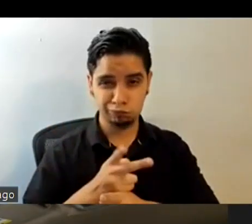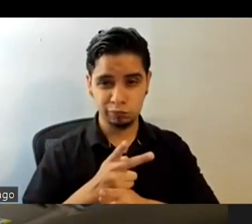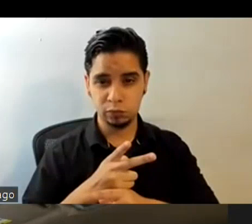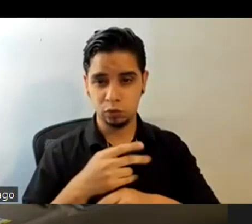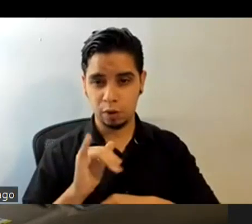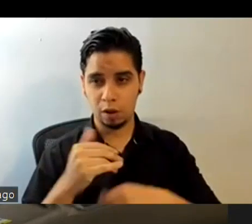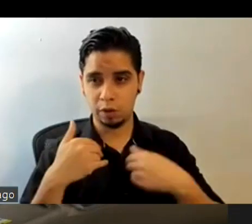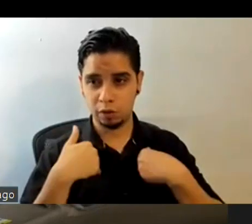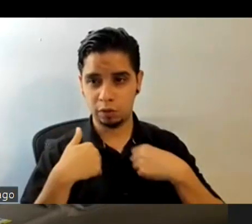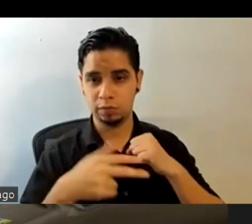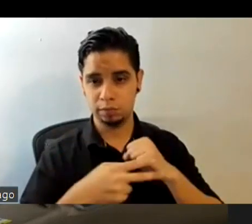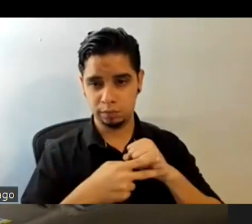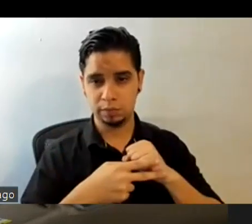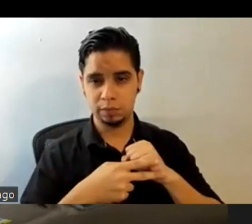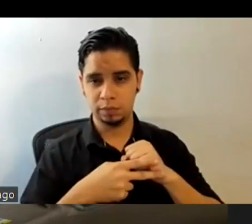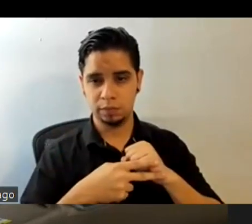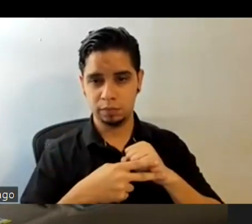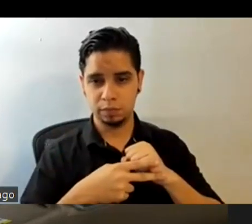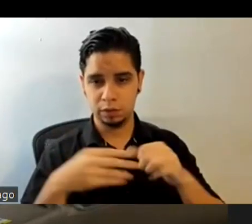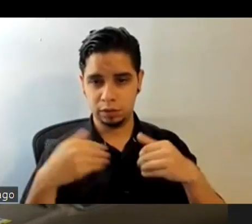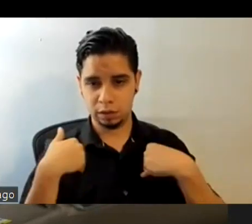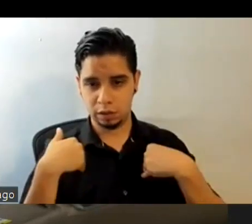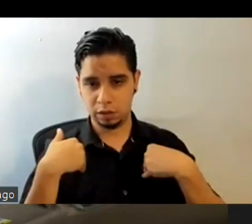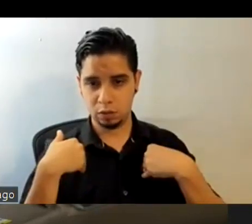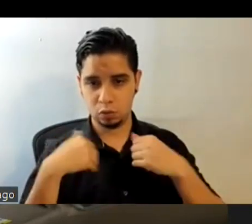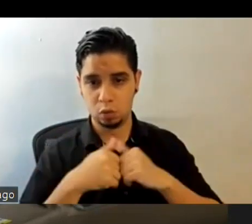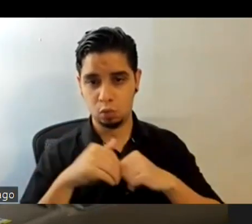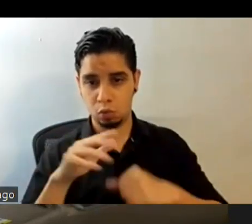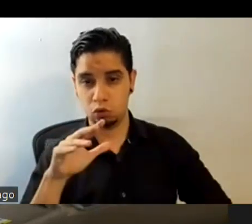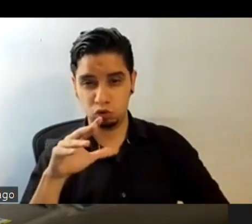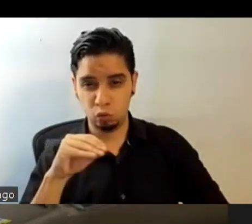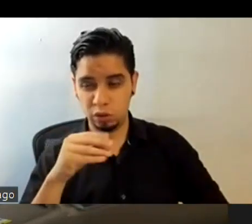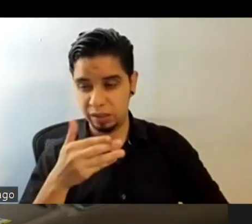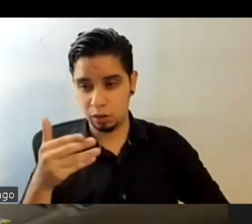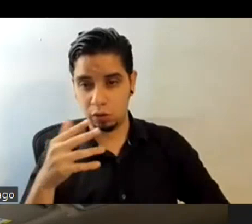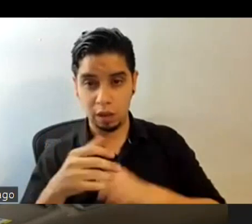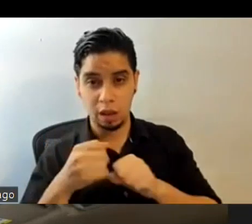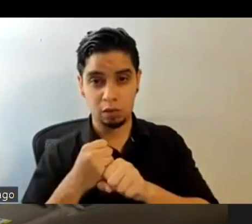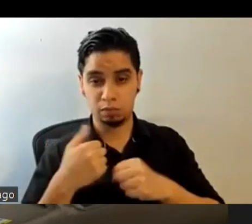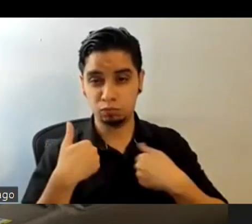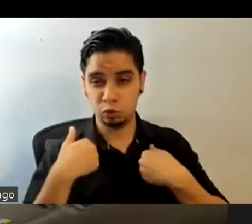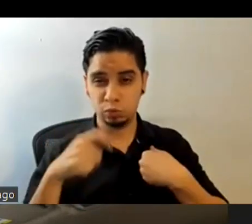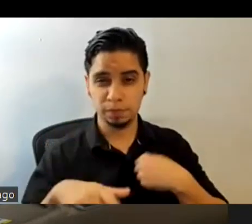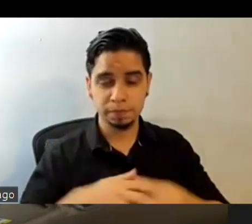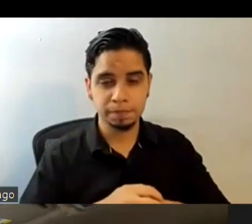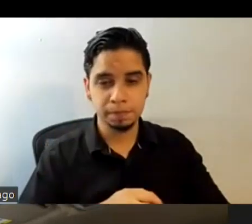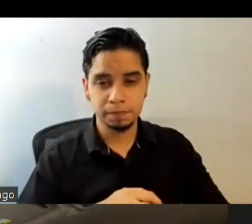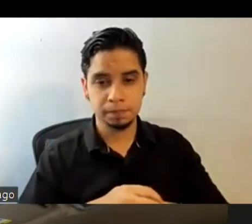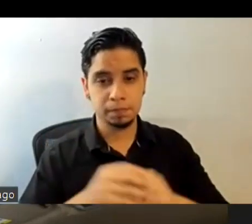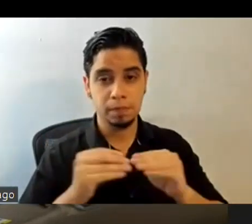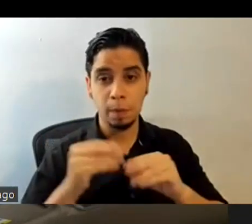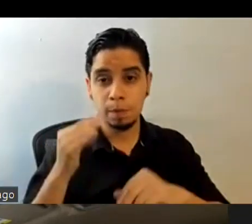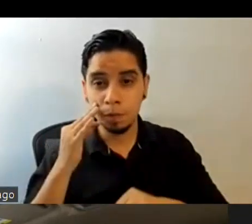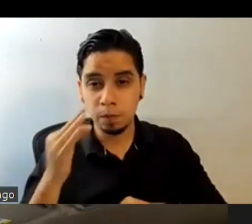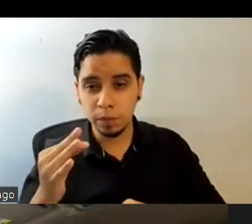tengo. Así que ese cuento tiene que tener como 50 y pico de años ya. Y entonces, más adelante,